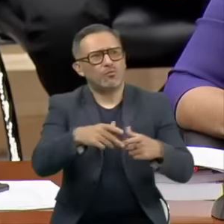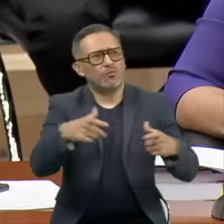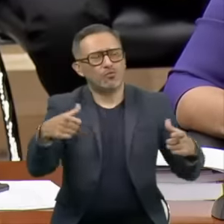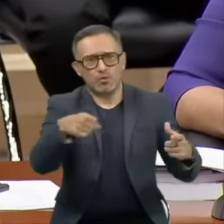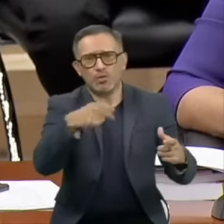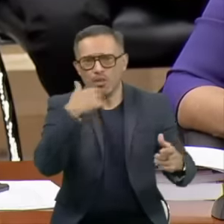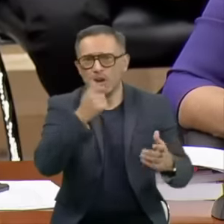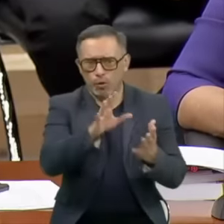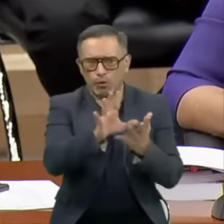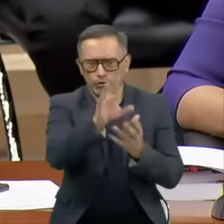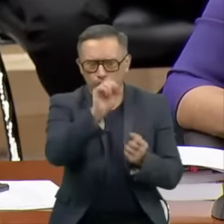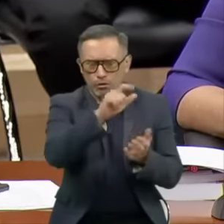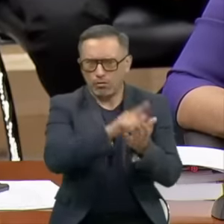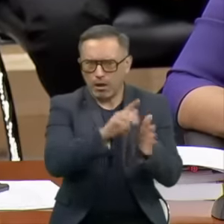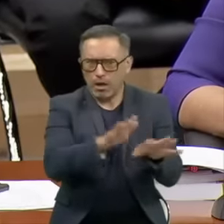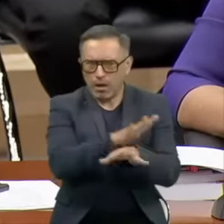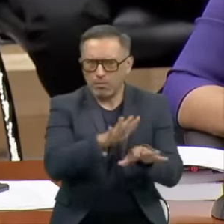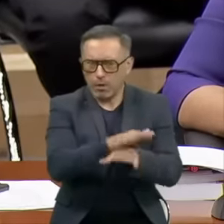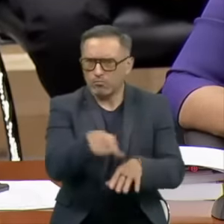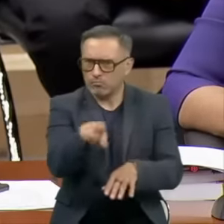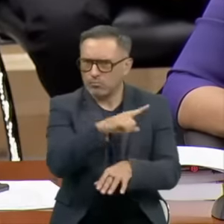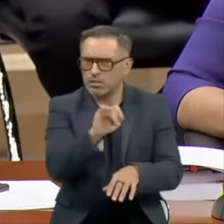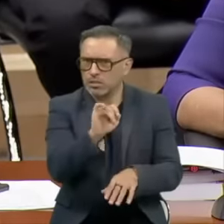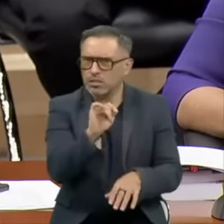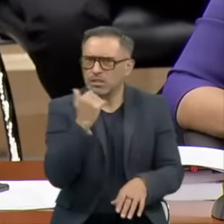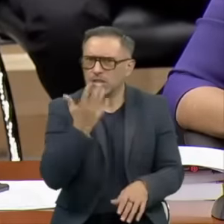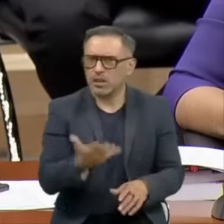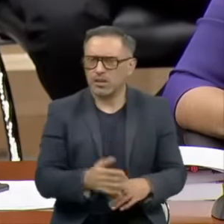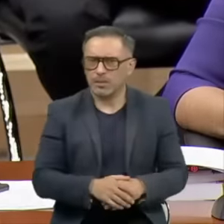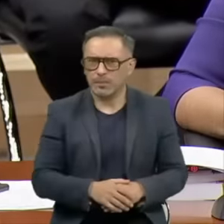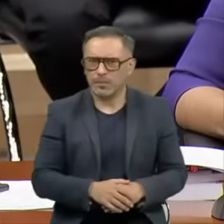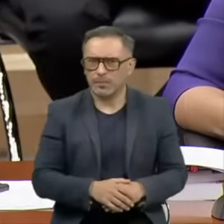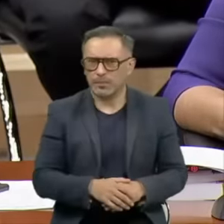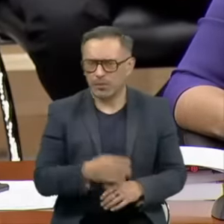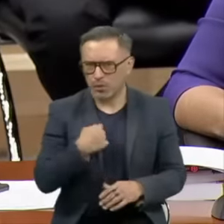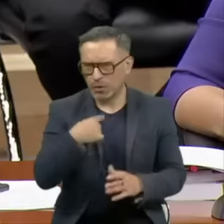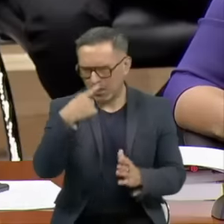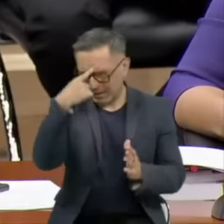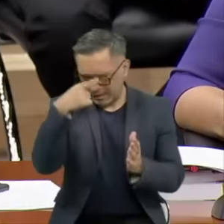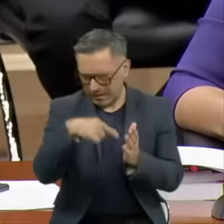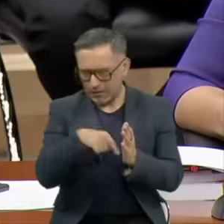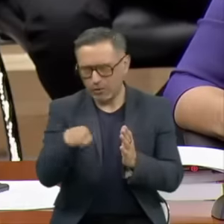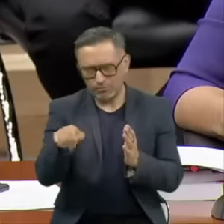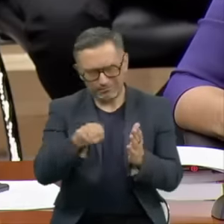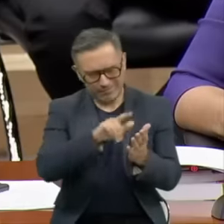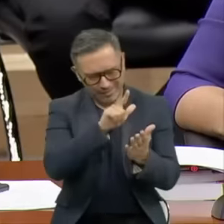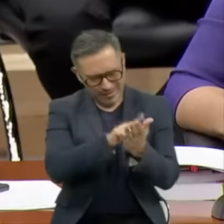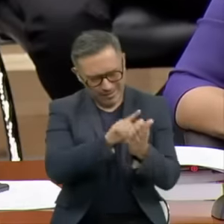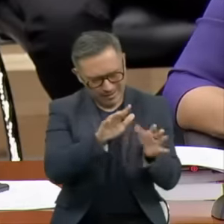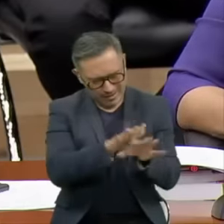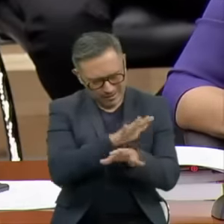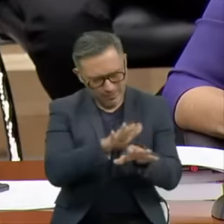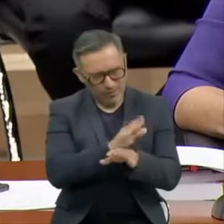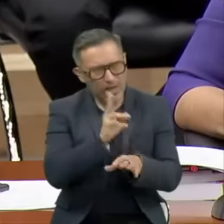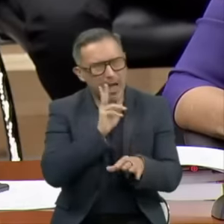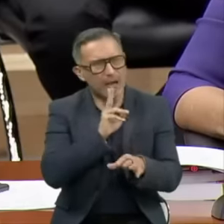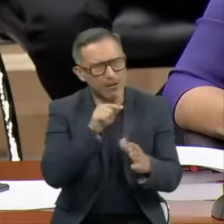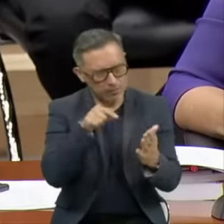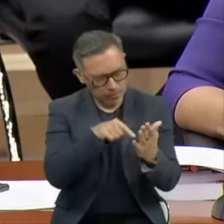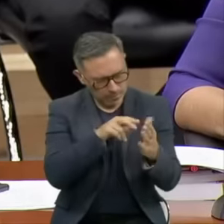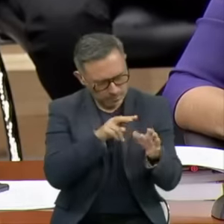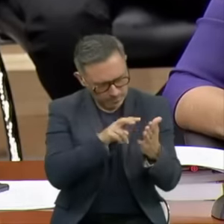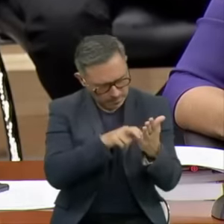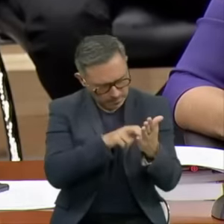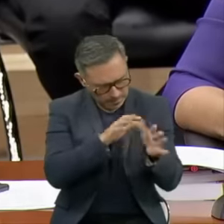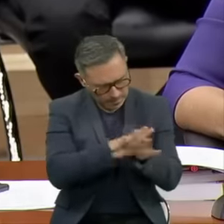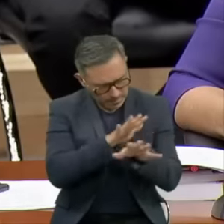reformas constitucionales. Yo creo que deberían meterse a ver las reformas para ver cómo se mejoran, en vez